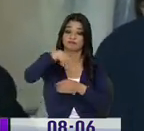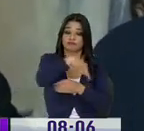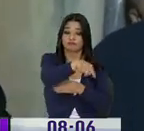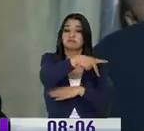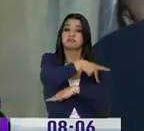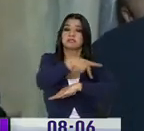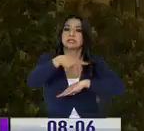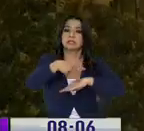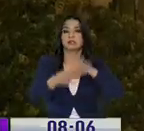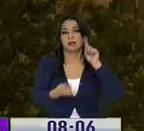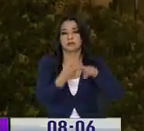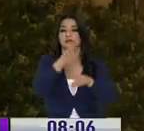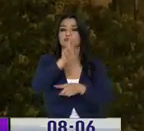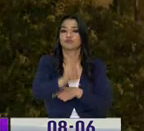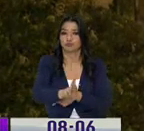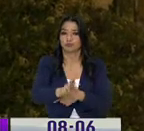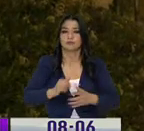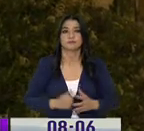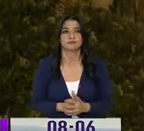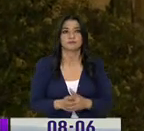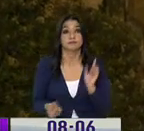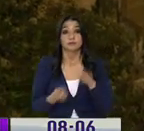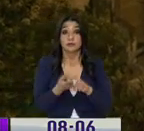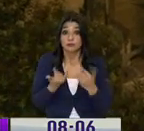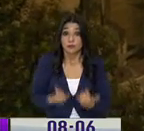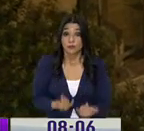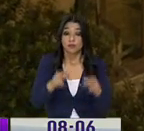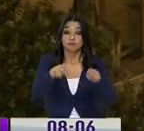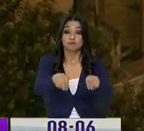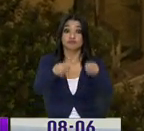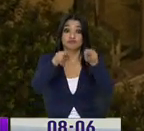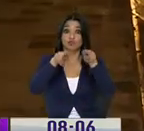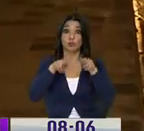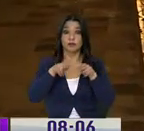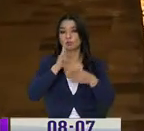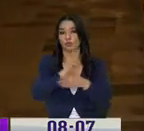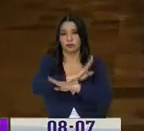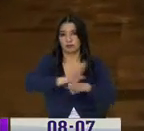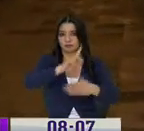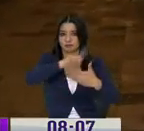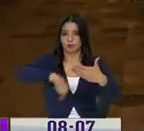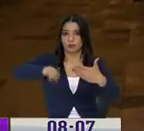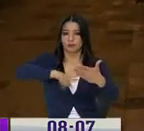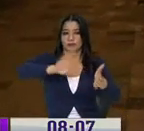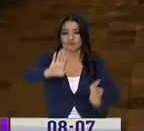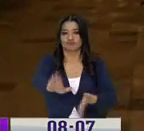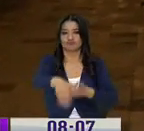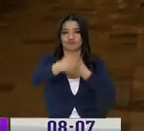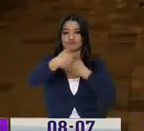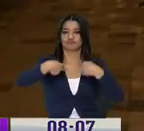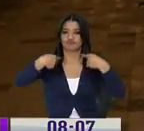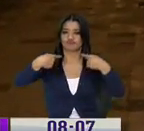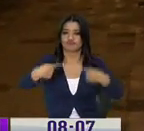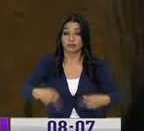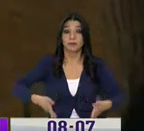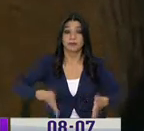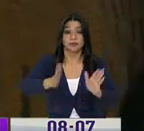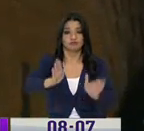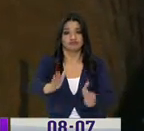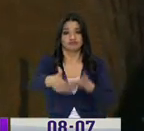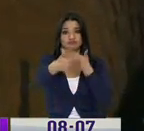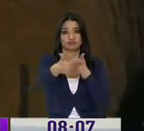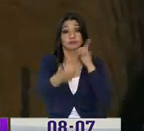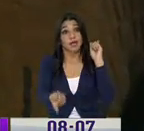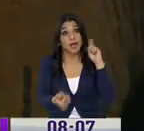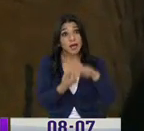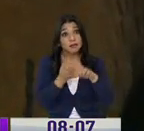por la avenida Pichincha hacia el sur. Lo que se sabe hasta el momento es que el puente estará sin uso por al menos varios días y por ende la vía estará cerrada hasta que